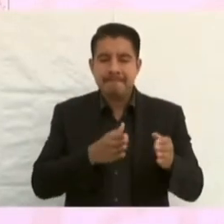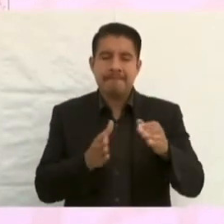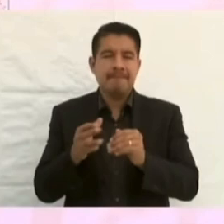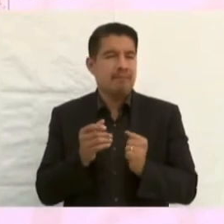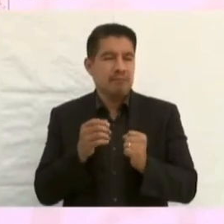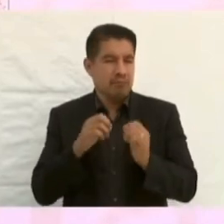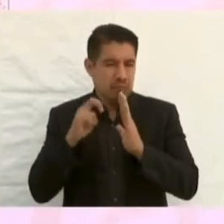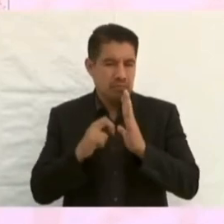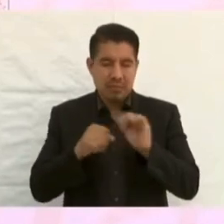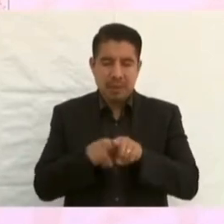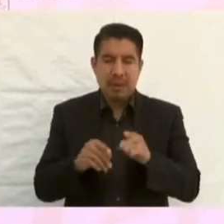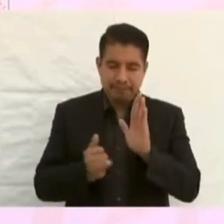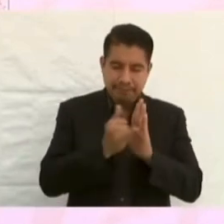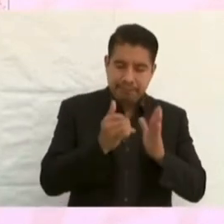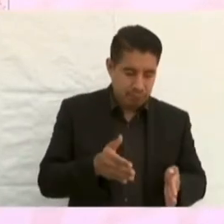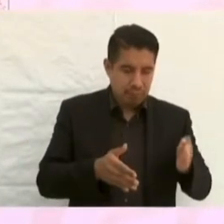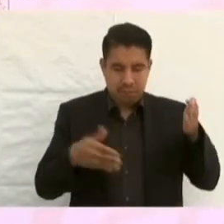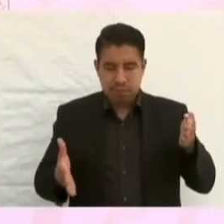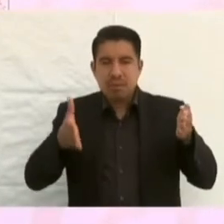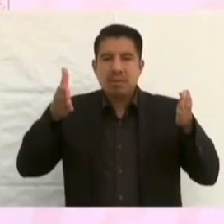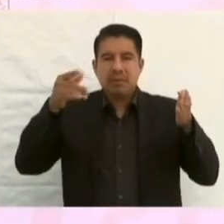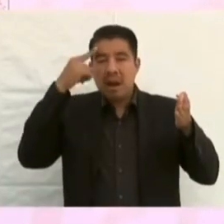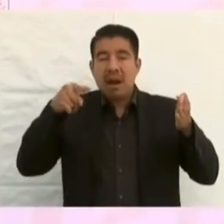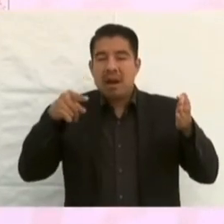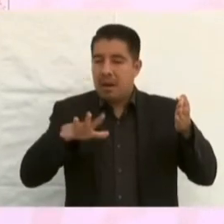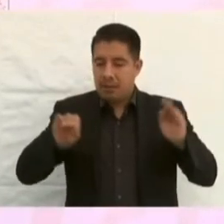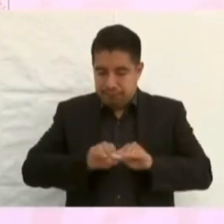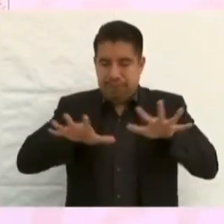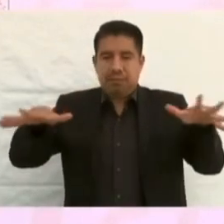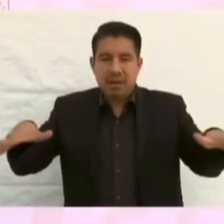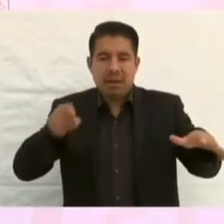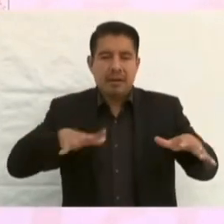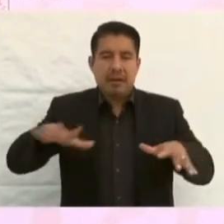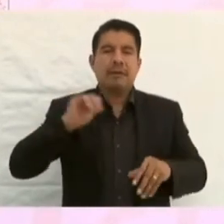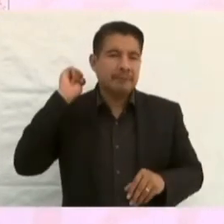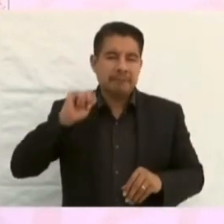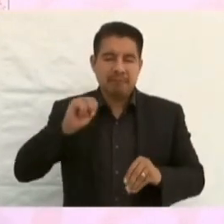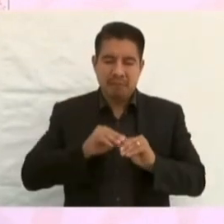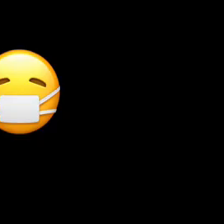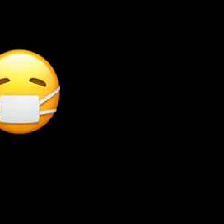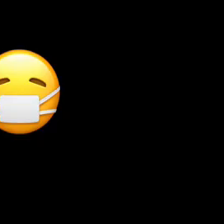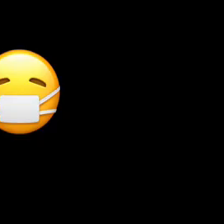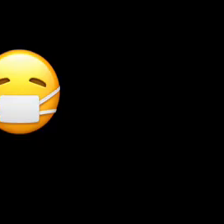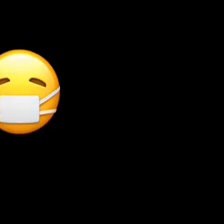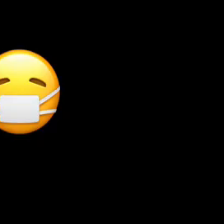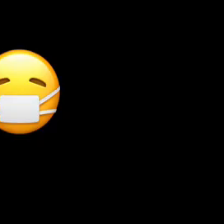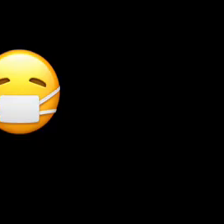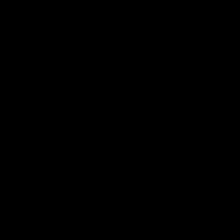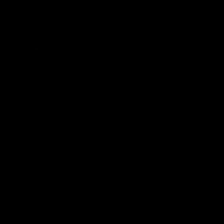y vamos a hacer los bordos para que no se inunde nuestro querido estado de Tabasco.